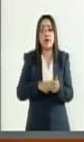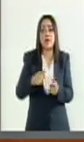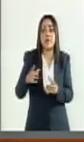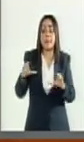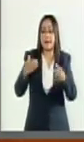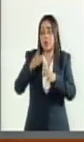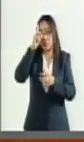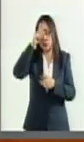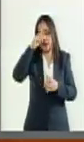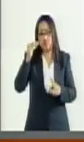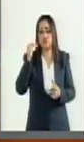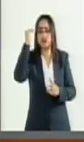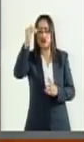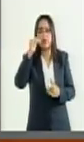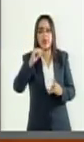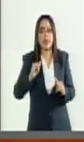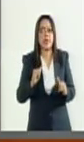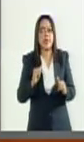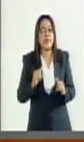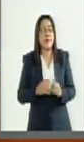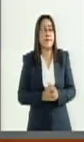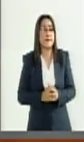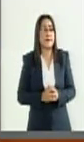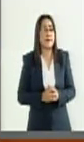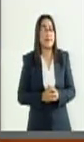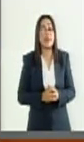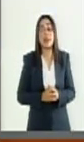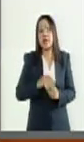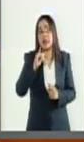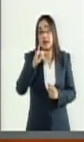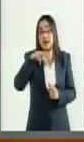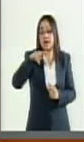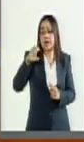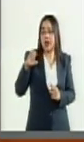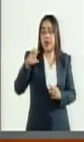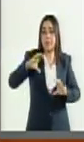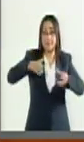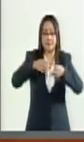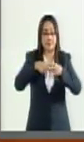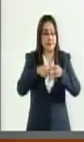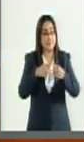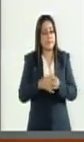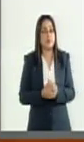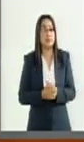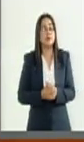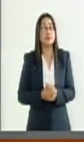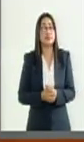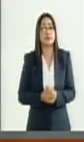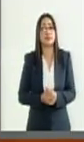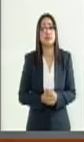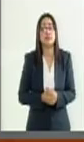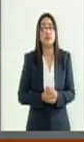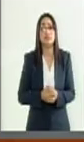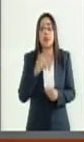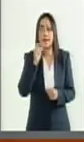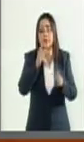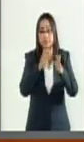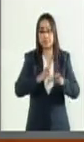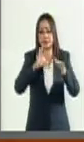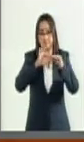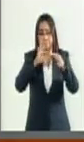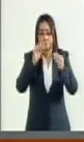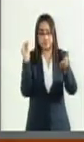General del Instituto Federal Electoral o Instituto Nacional Electoral, también se precisó